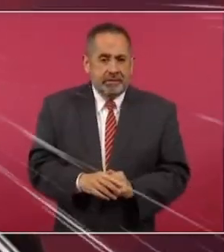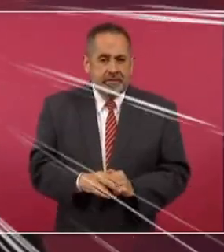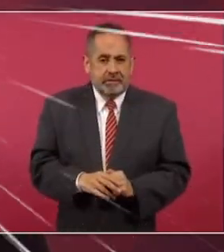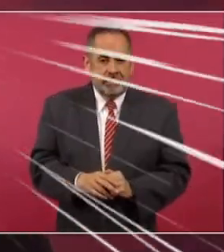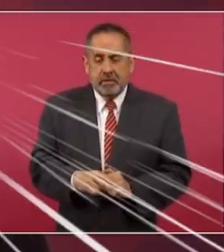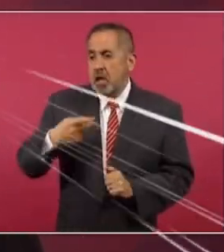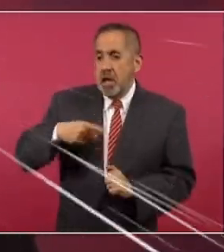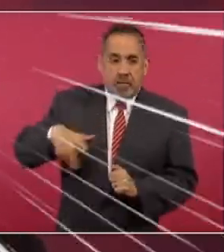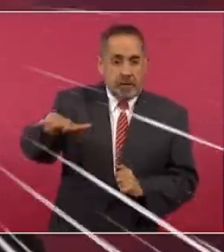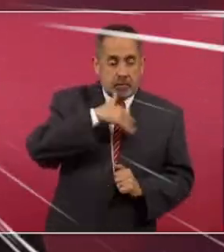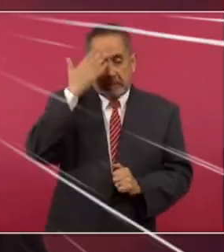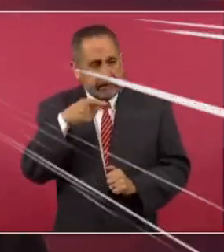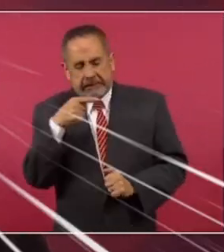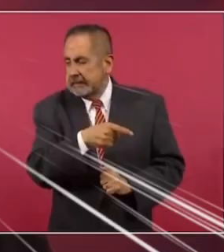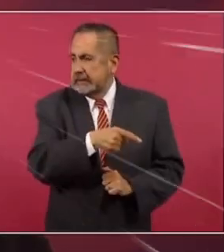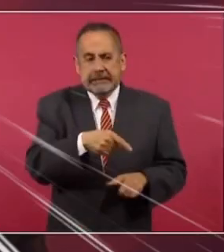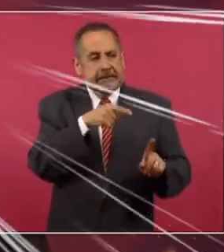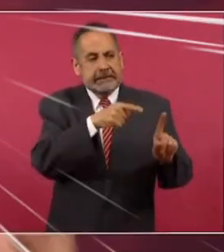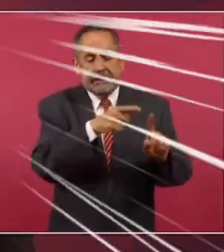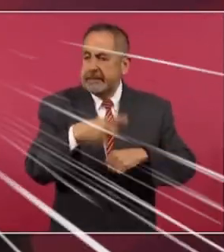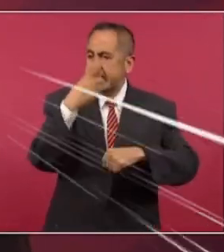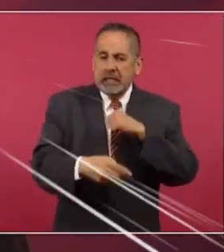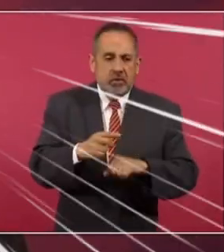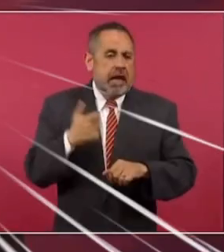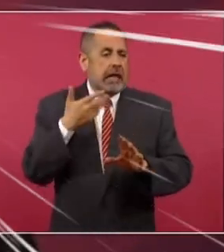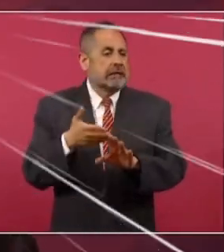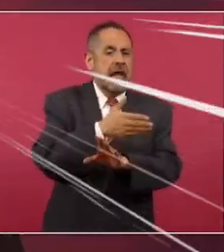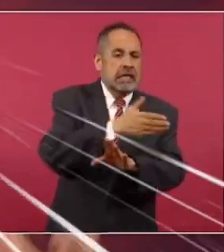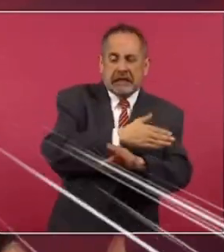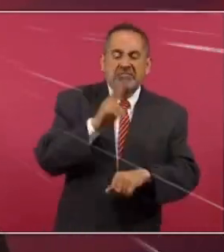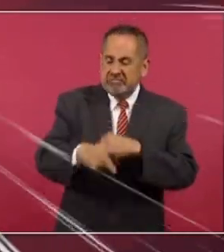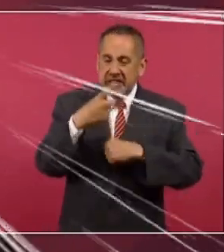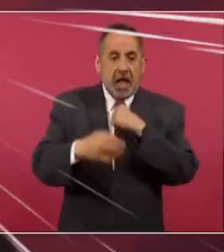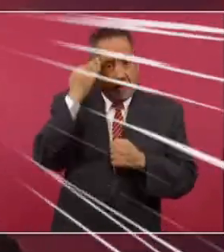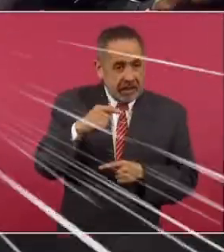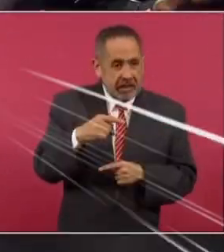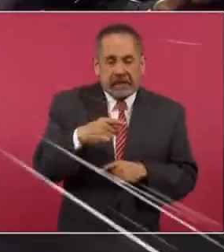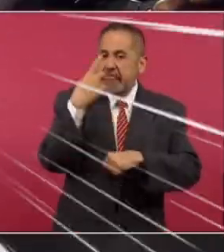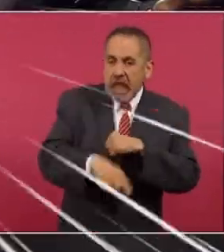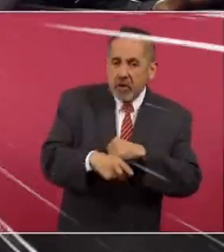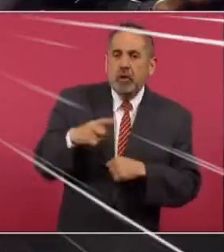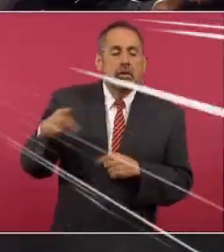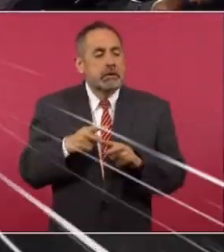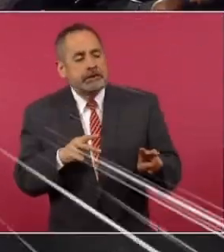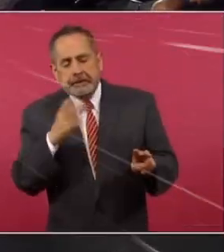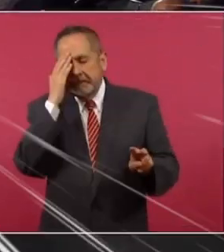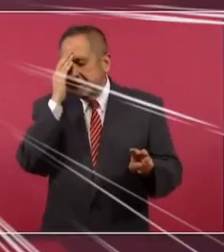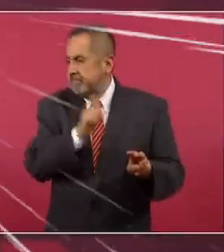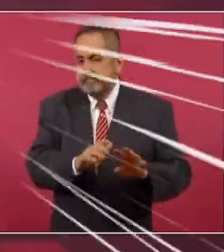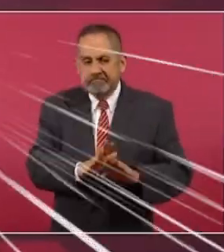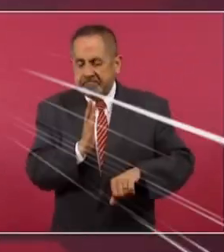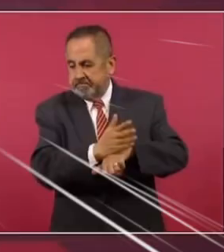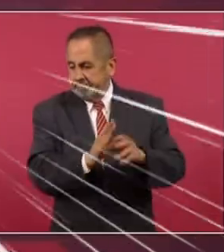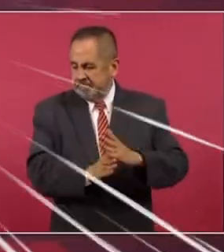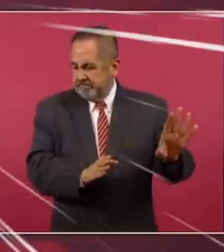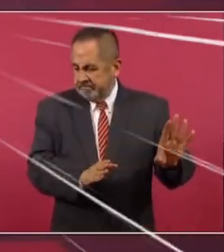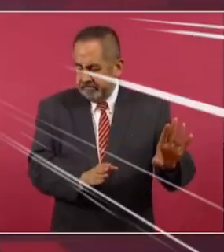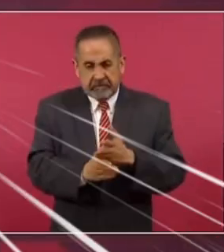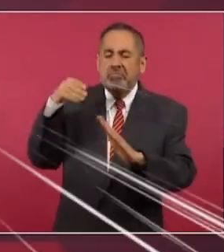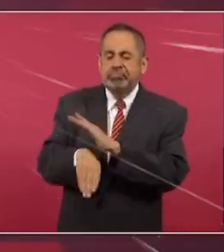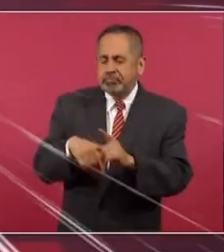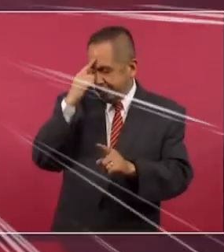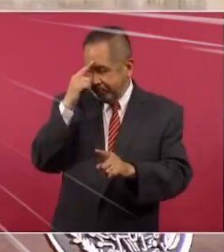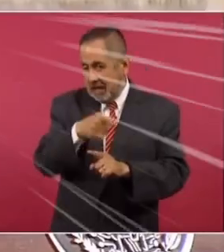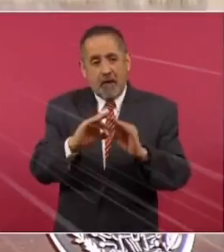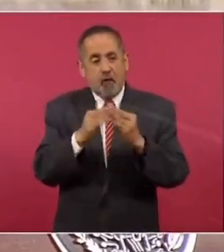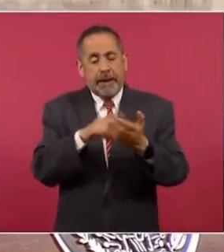gente está muy consciente del daño que ocasionaron Quiénes gobernaron durante el periodo liberal ese también es un castigo es